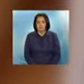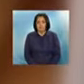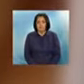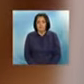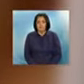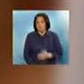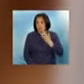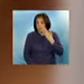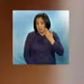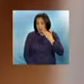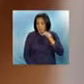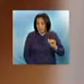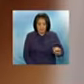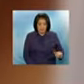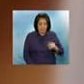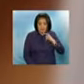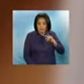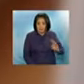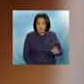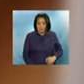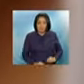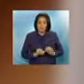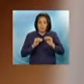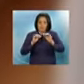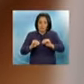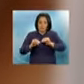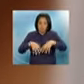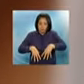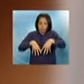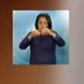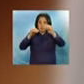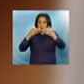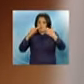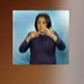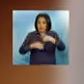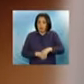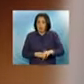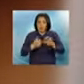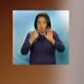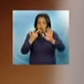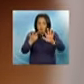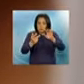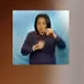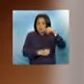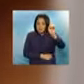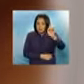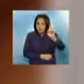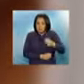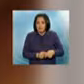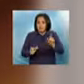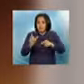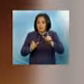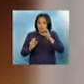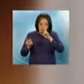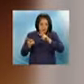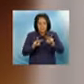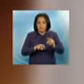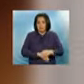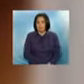La mamá de la bebé colgó las imágenes y en pocos días alcanzó más de 8 millones de reproducciones.